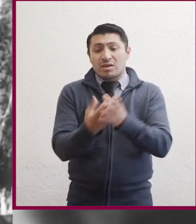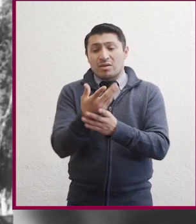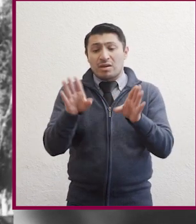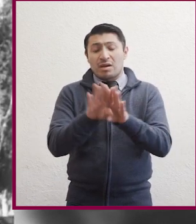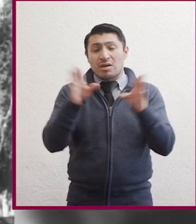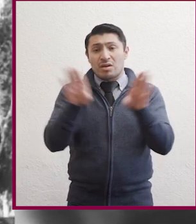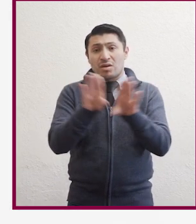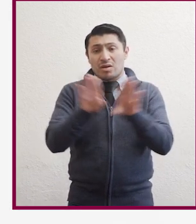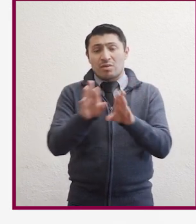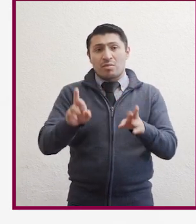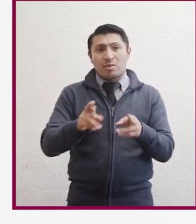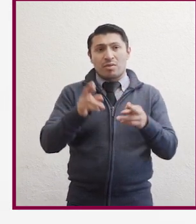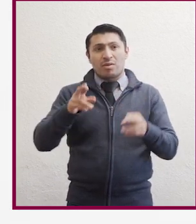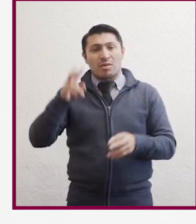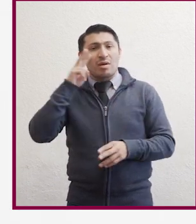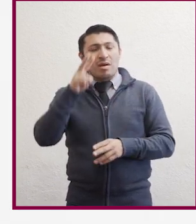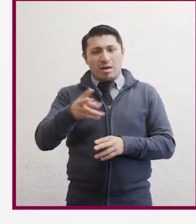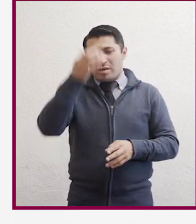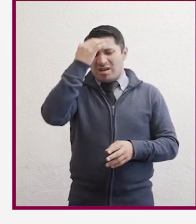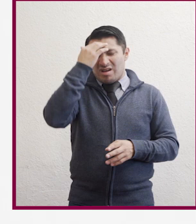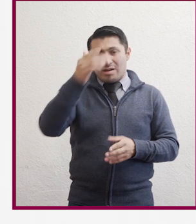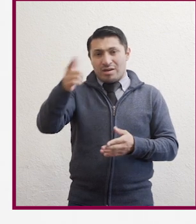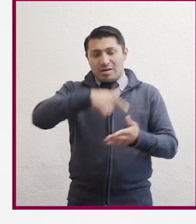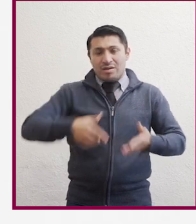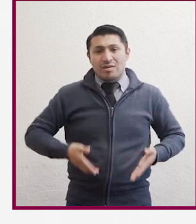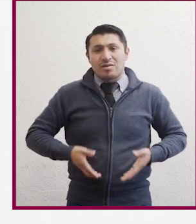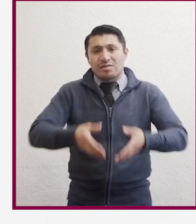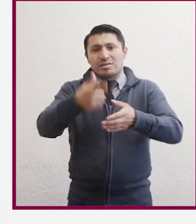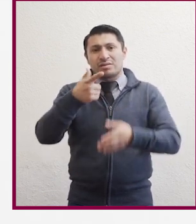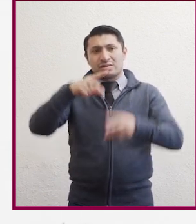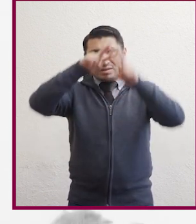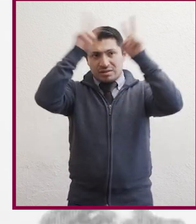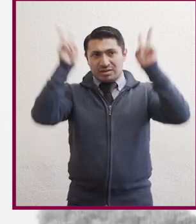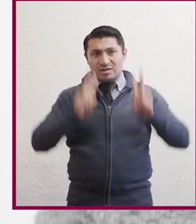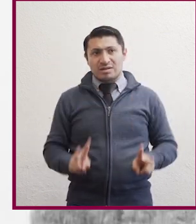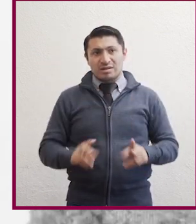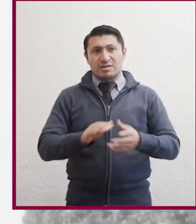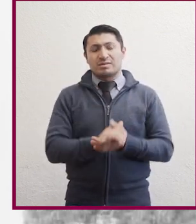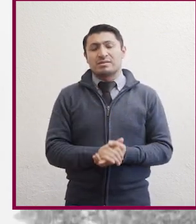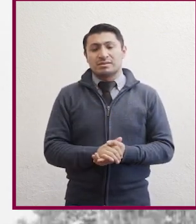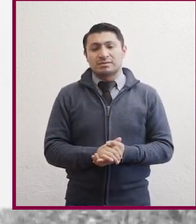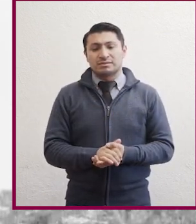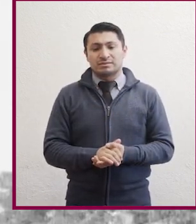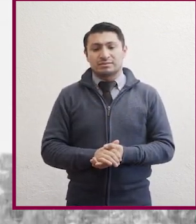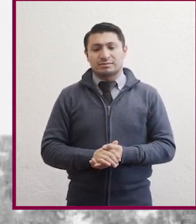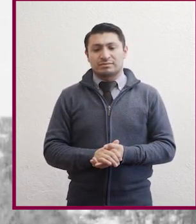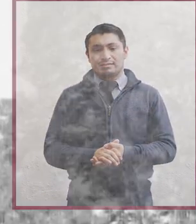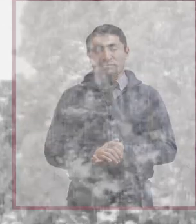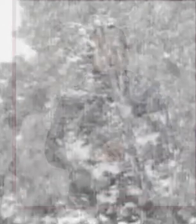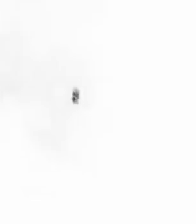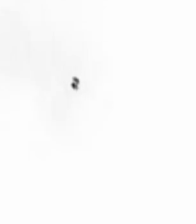y se volvió una referencia urbana frente a la calzada de Guadalupe en los inicios de esta colonia.